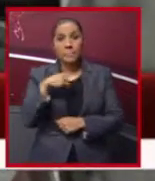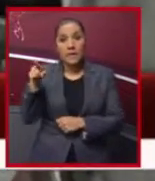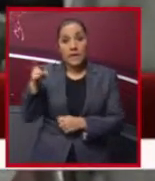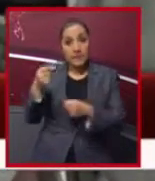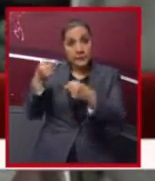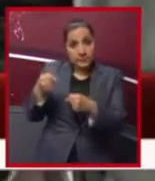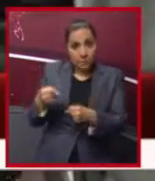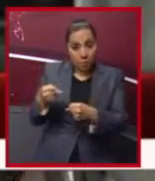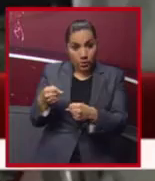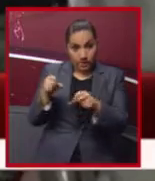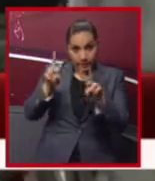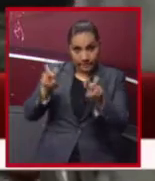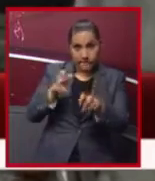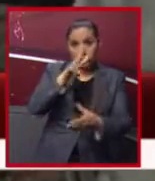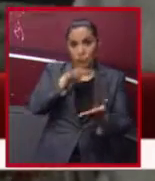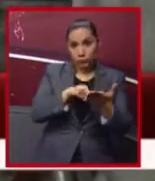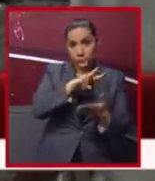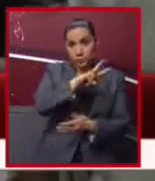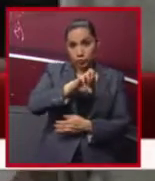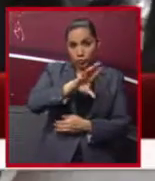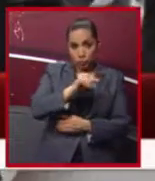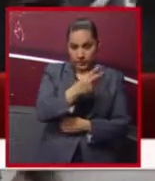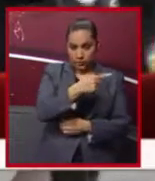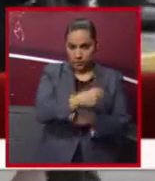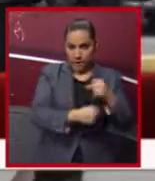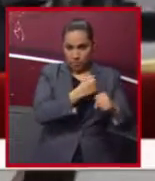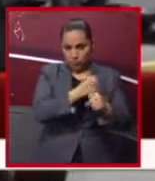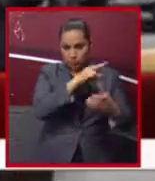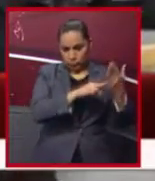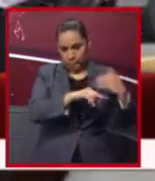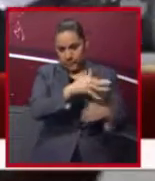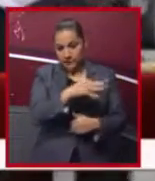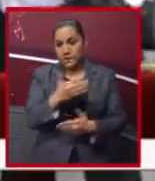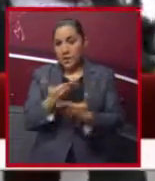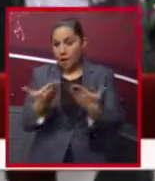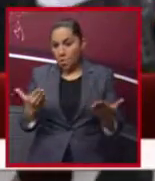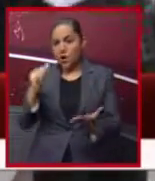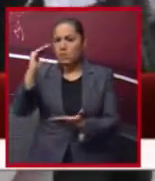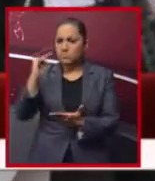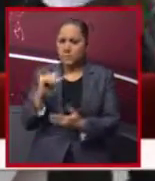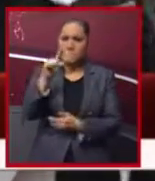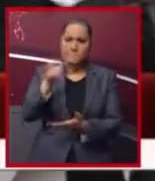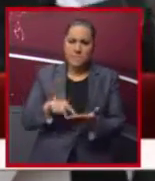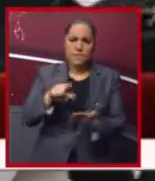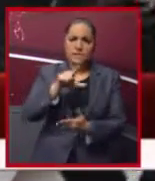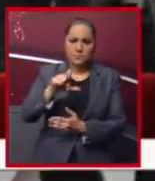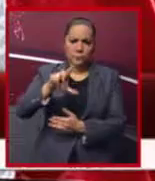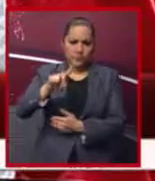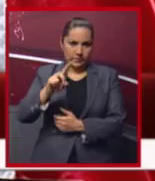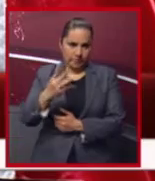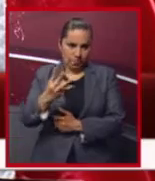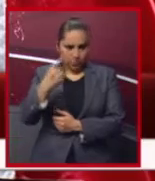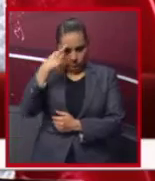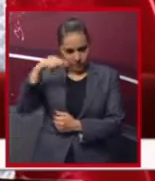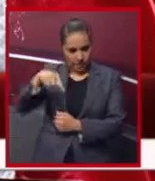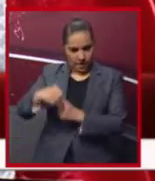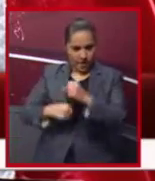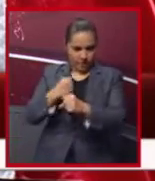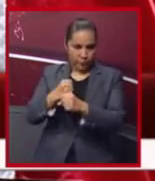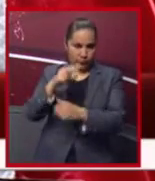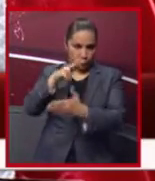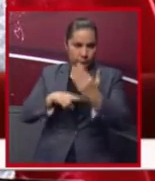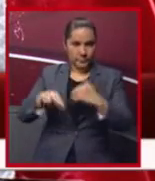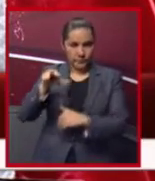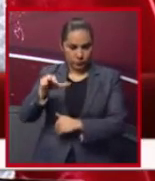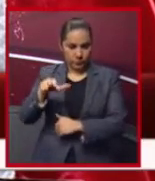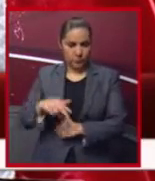de 2.292 en 2015 a 1.734 en 2018. Informó para Noticias